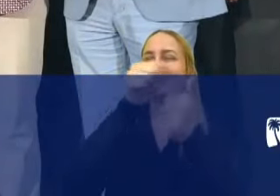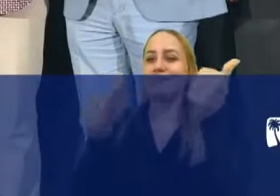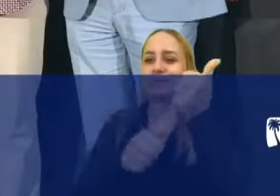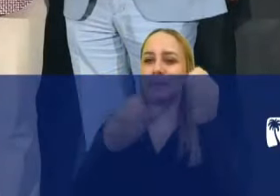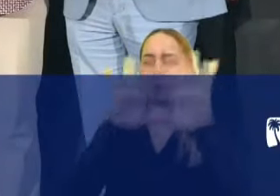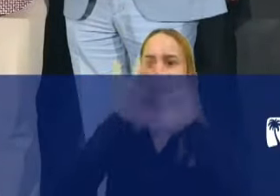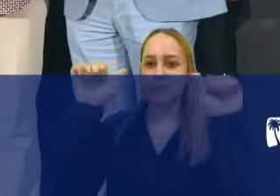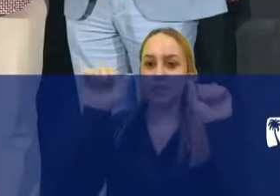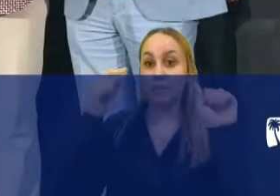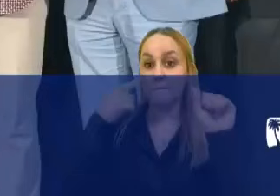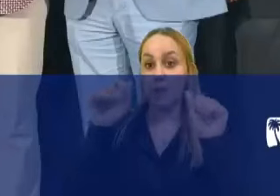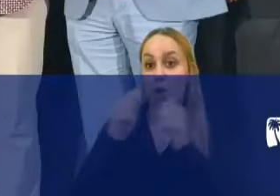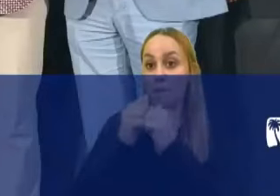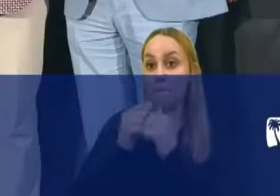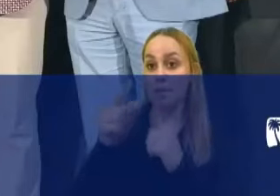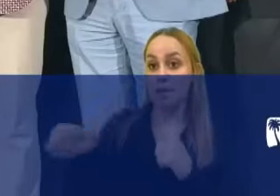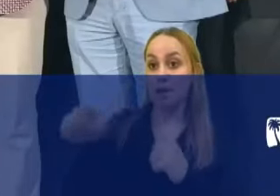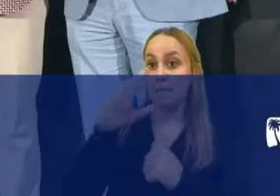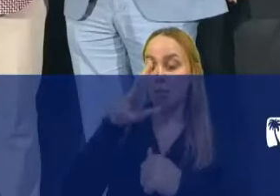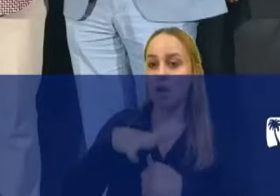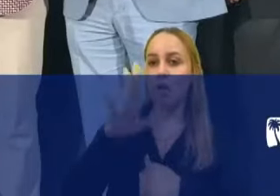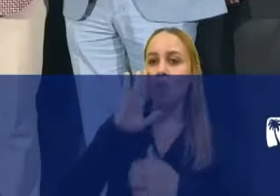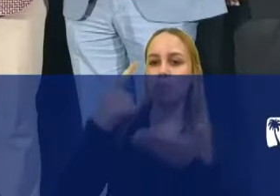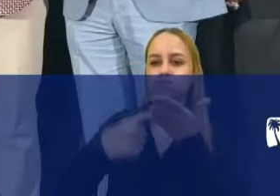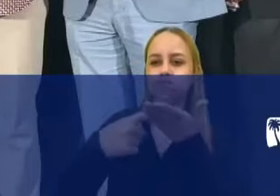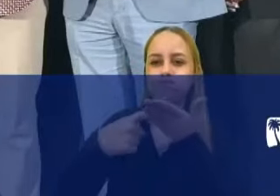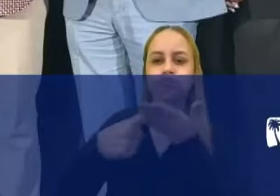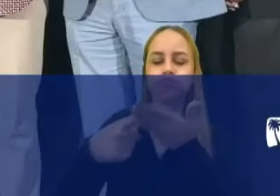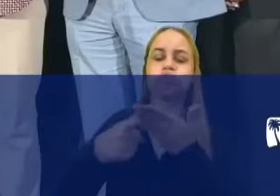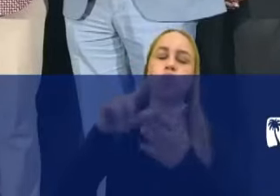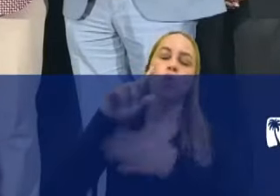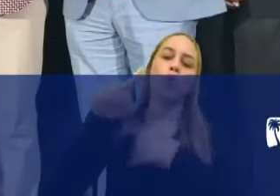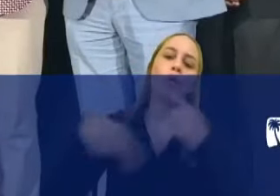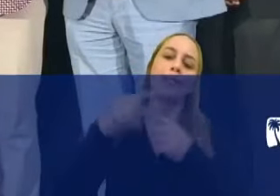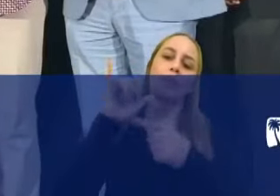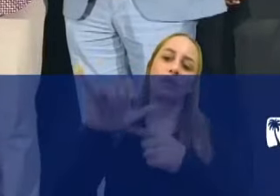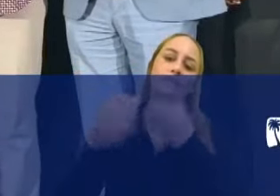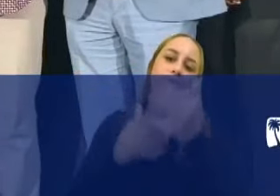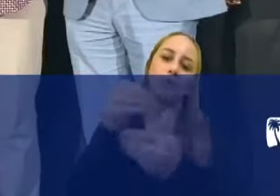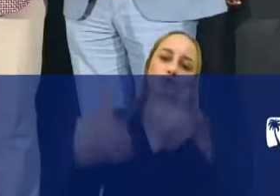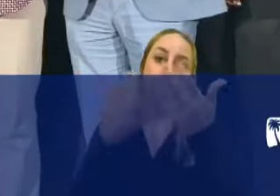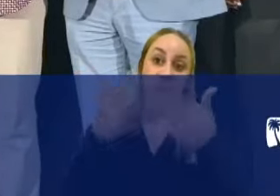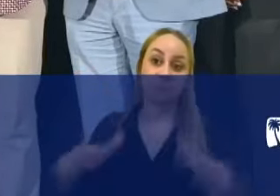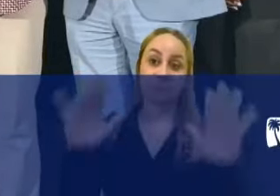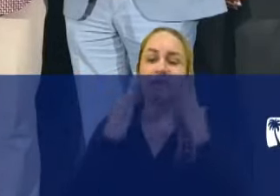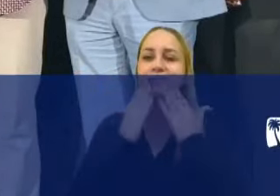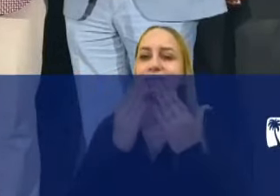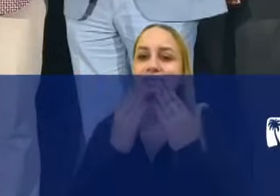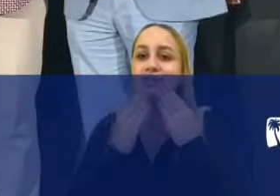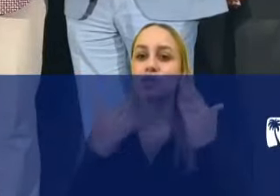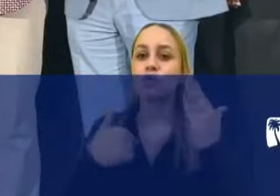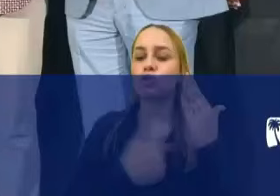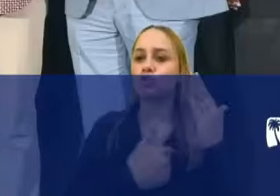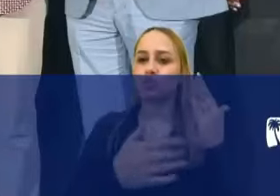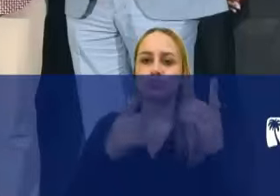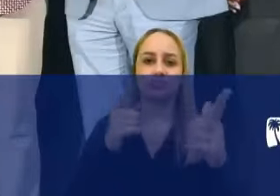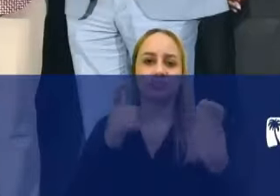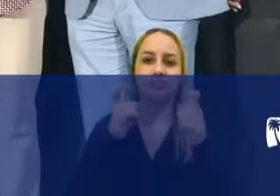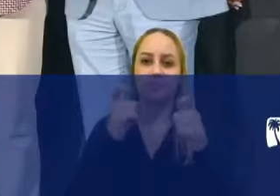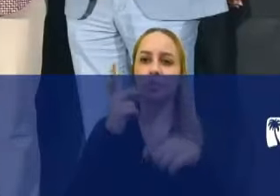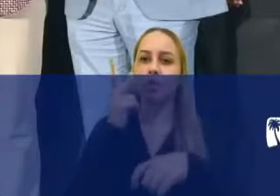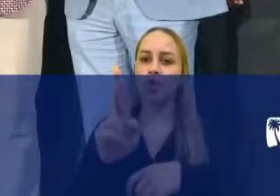conoce la legislación que vamos a presentar porque el pueblo de Puerto Rico votó por la plataforma de gobierno que presentó el pnp así que ya